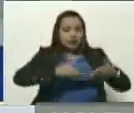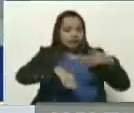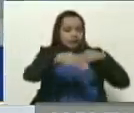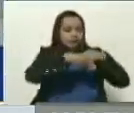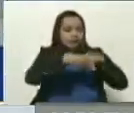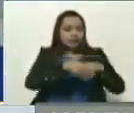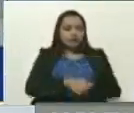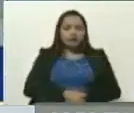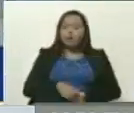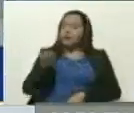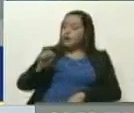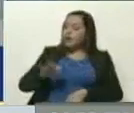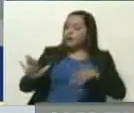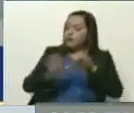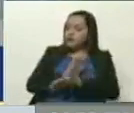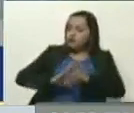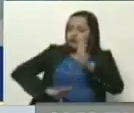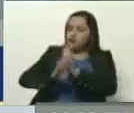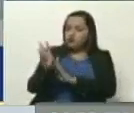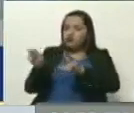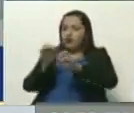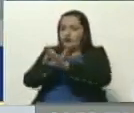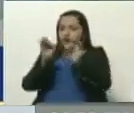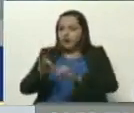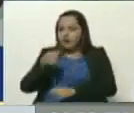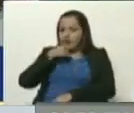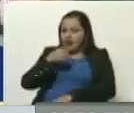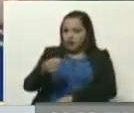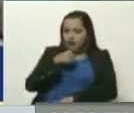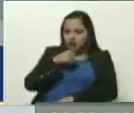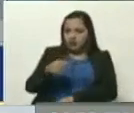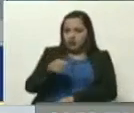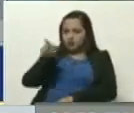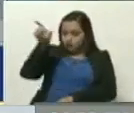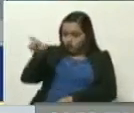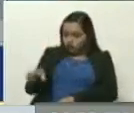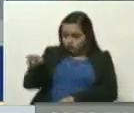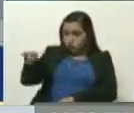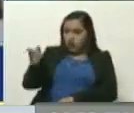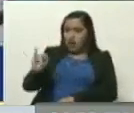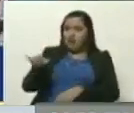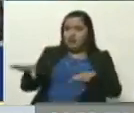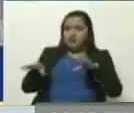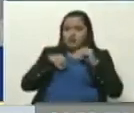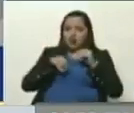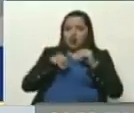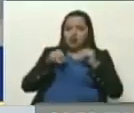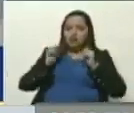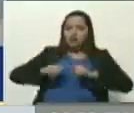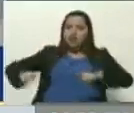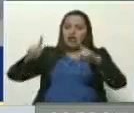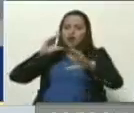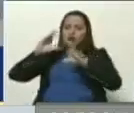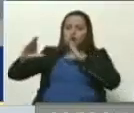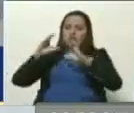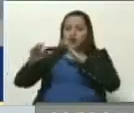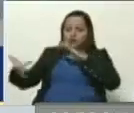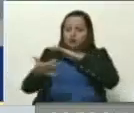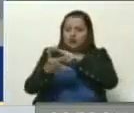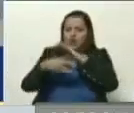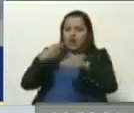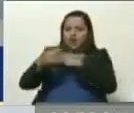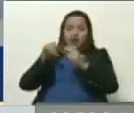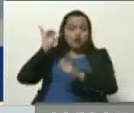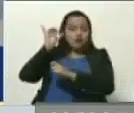de evolución y hablando de lo que ha sido esa nueva tendencia del periodismo, en lo personal has asumido un espacio comunicacional digital en la plataforma